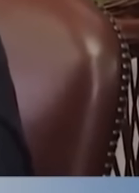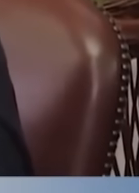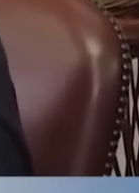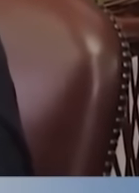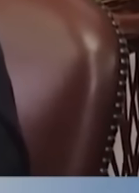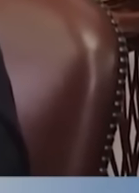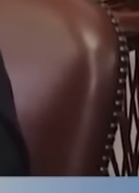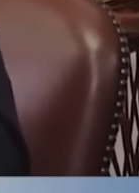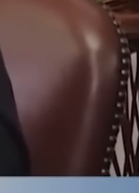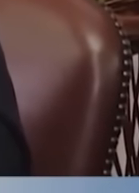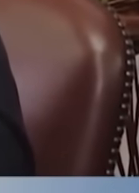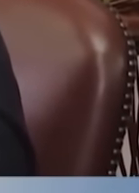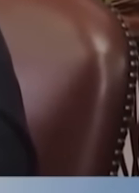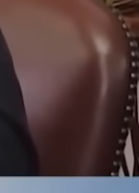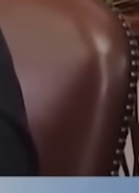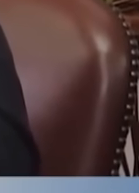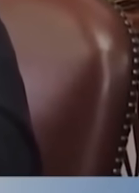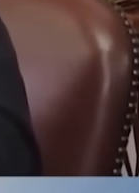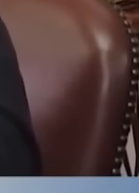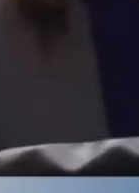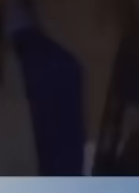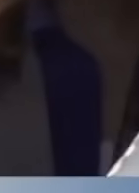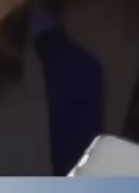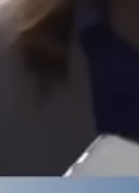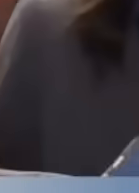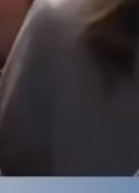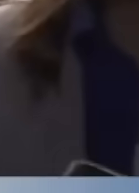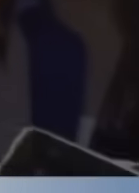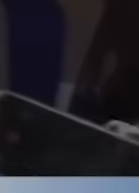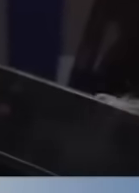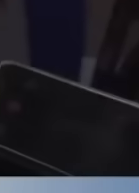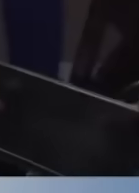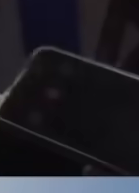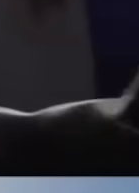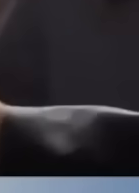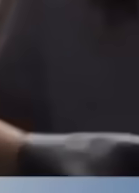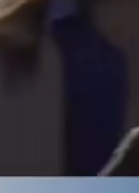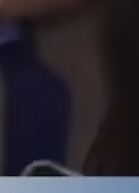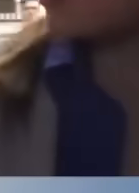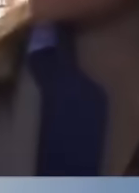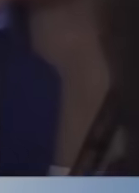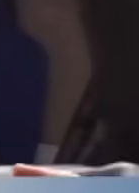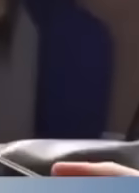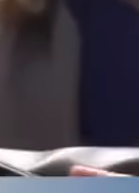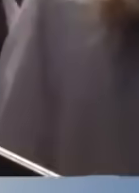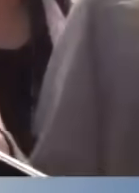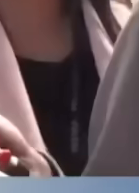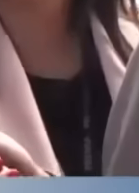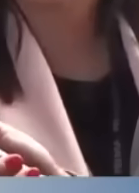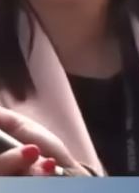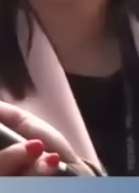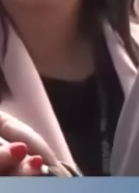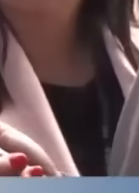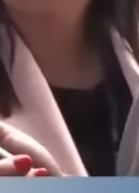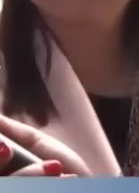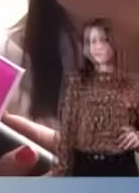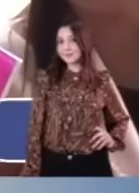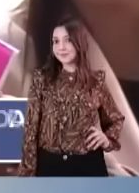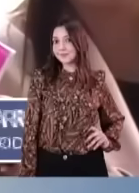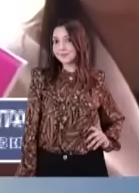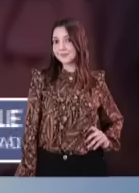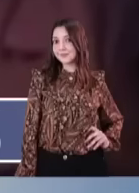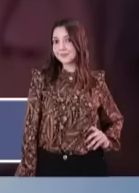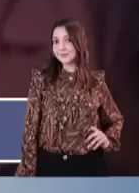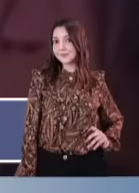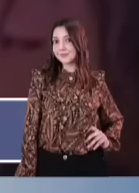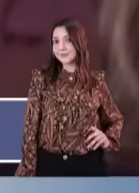al abogado, ¿no es cierto?, que también en un momento representó al jefe de asesores del segundo piso del Palacio de la Moneda. Estamos hablando de